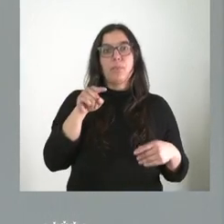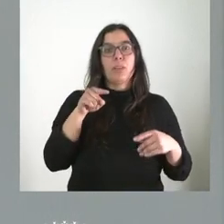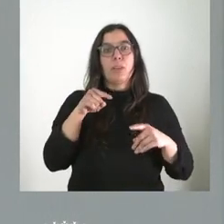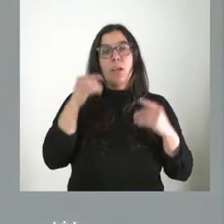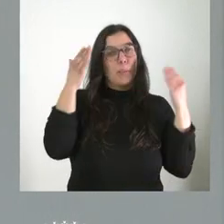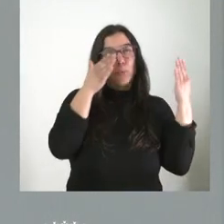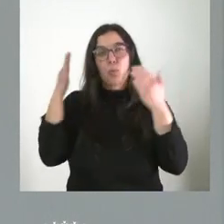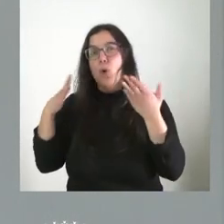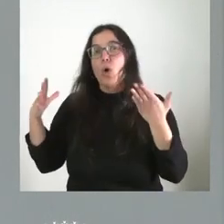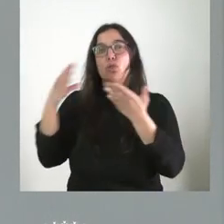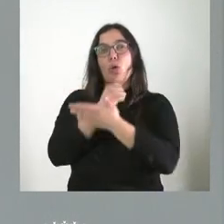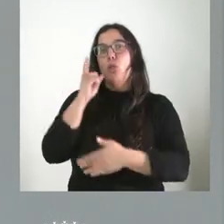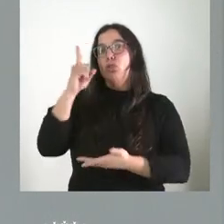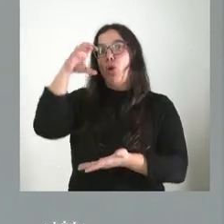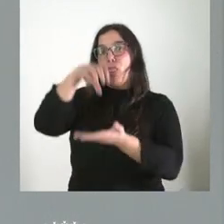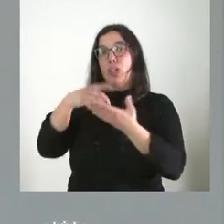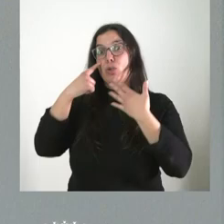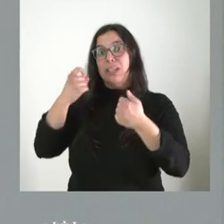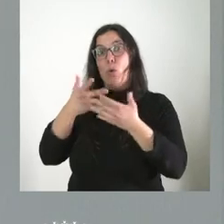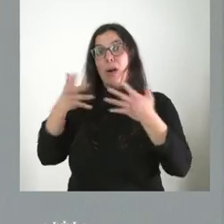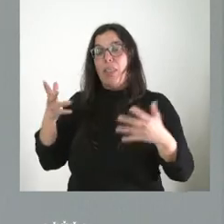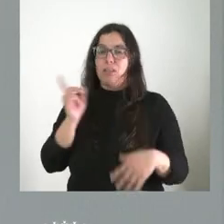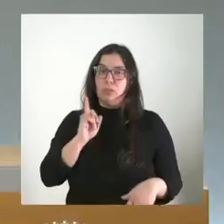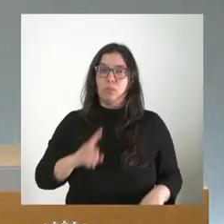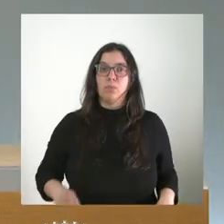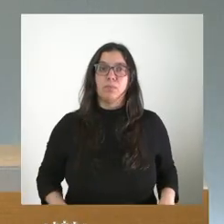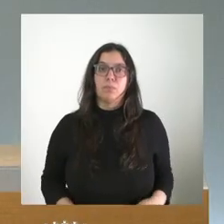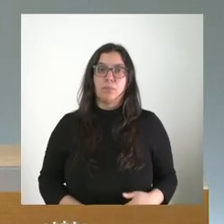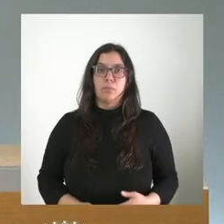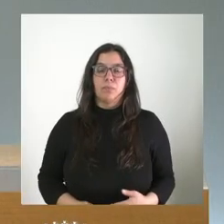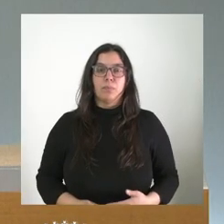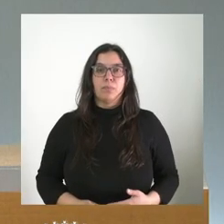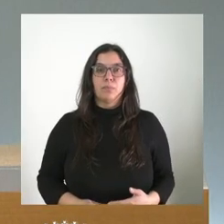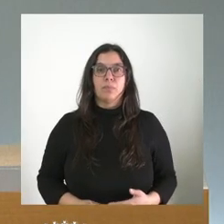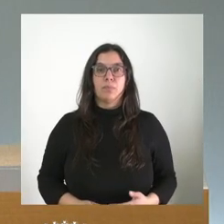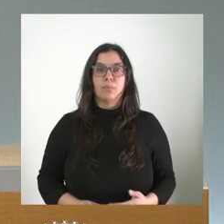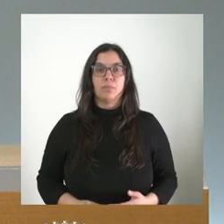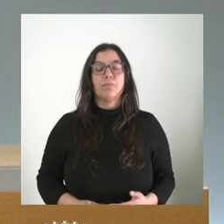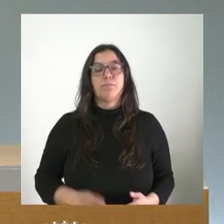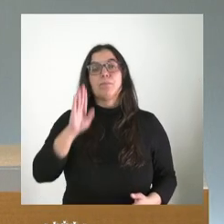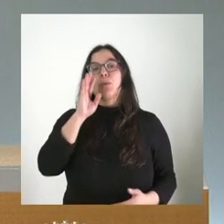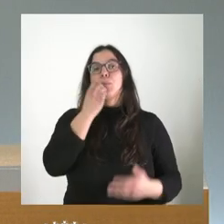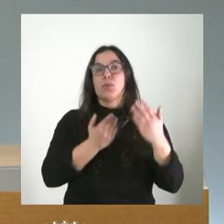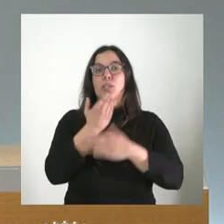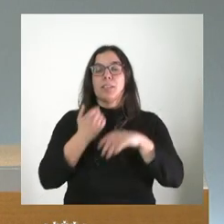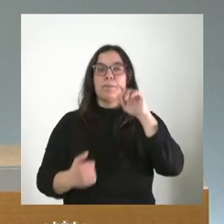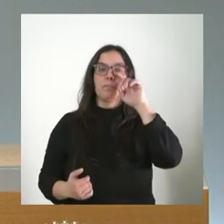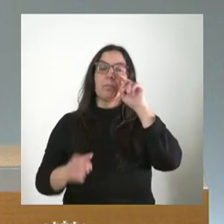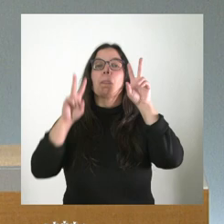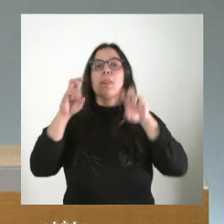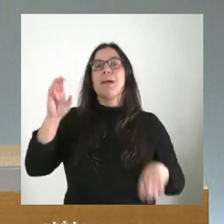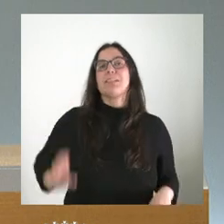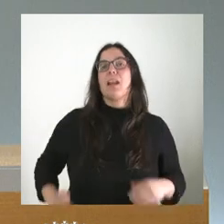únicamente y exclusivamente en los centros de salud Sí hola Buenos días sobre el salario mínimo